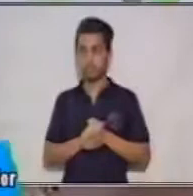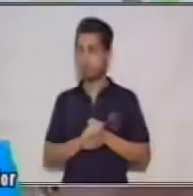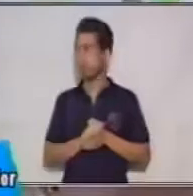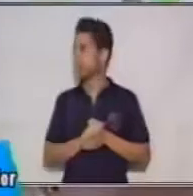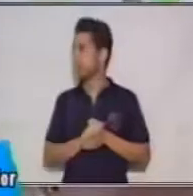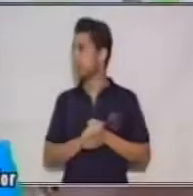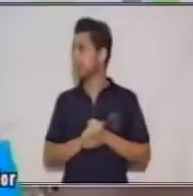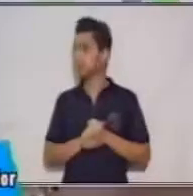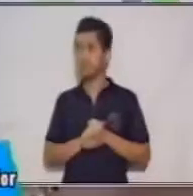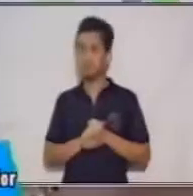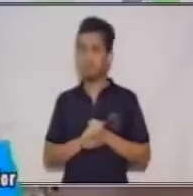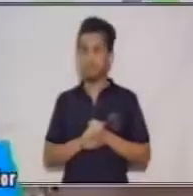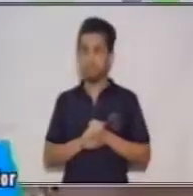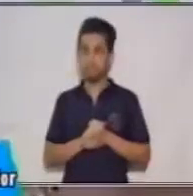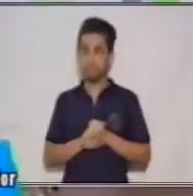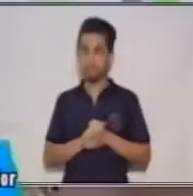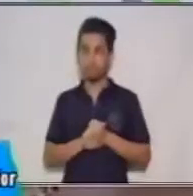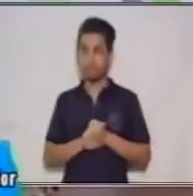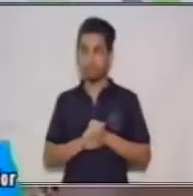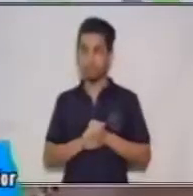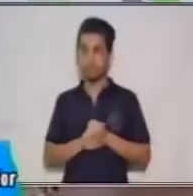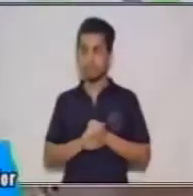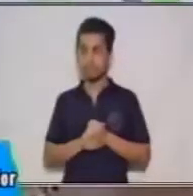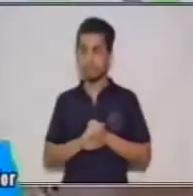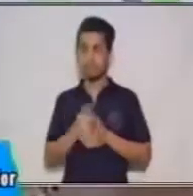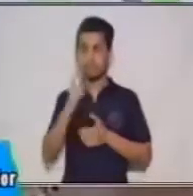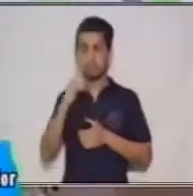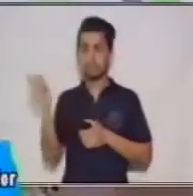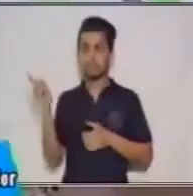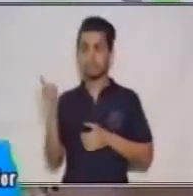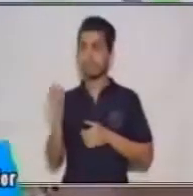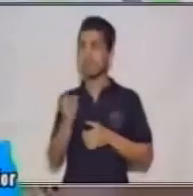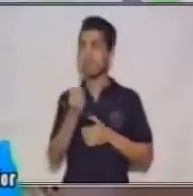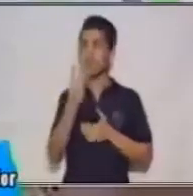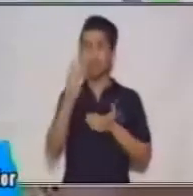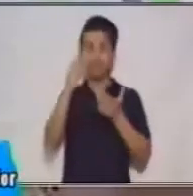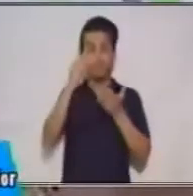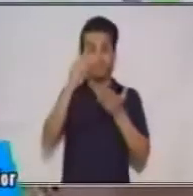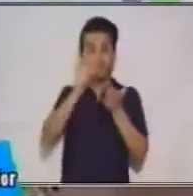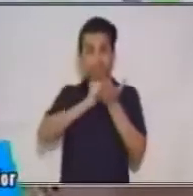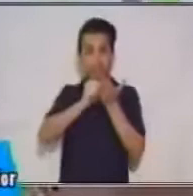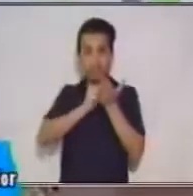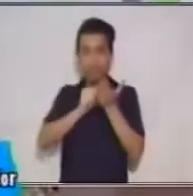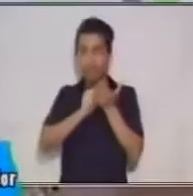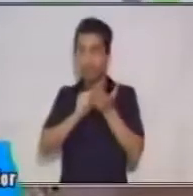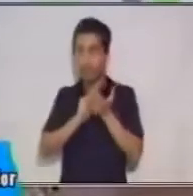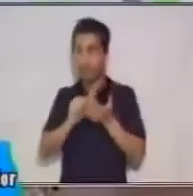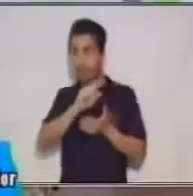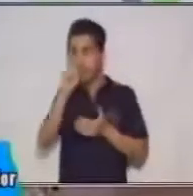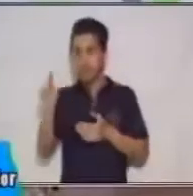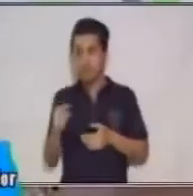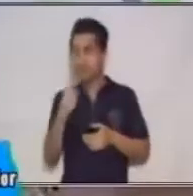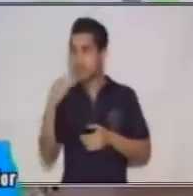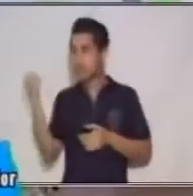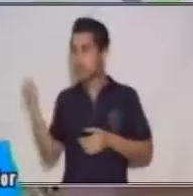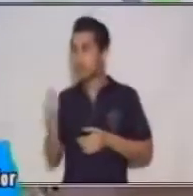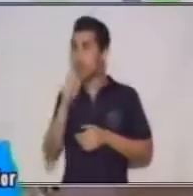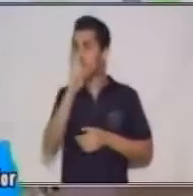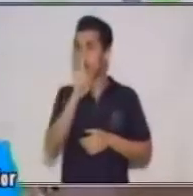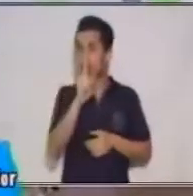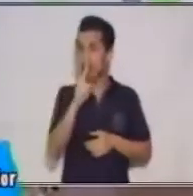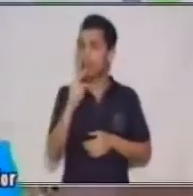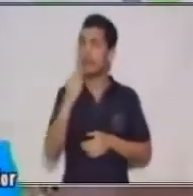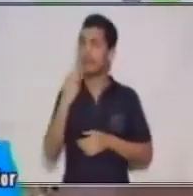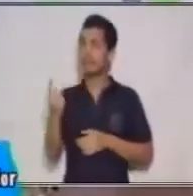de la unidad, ¿cuántas partes se pintaron? ¿Cuántas partes hay en celeste? 1. ¿Aquí